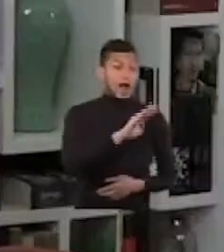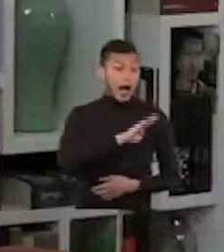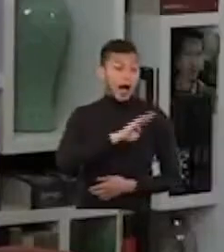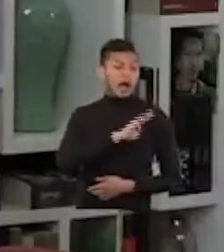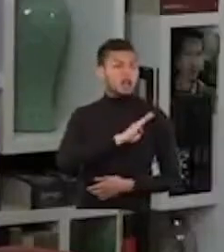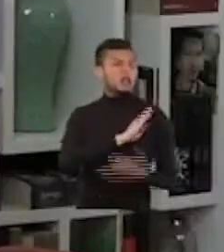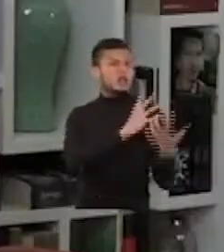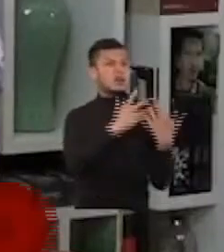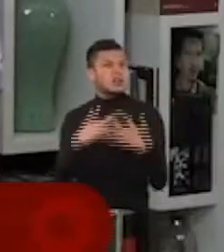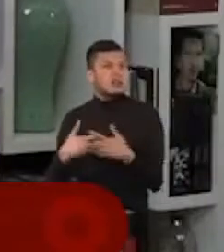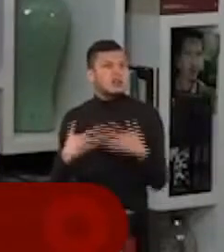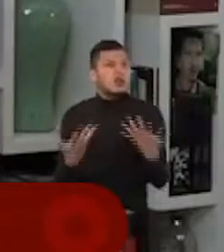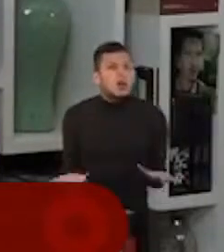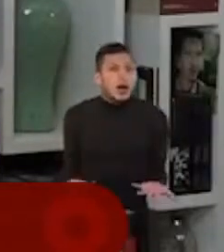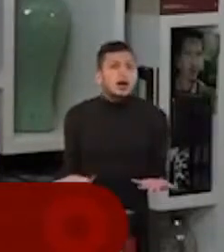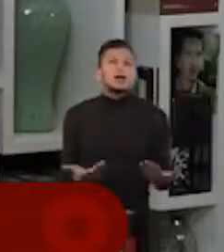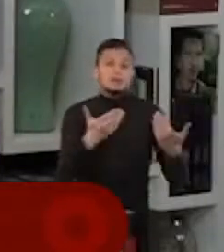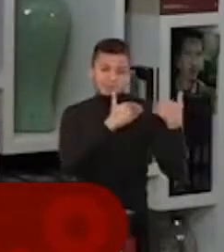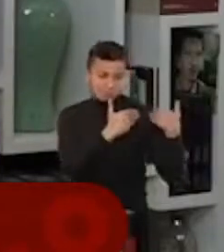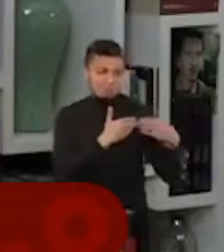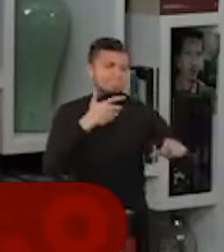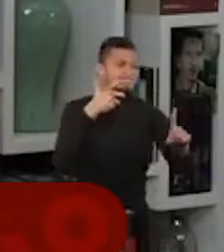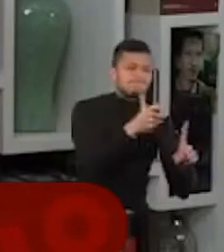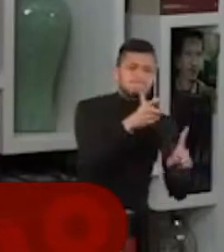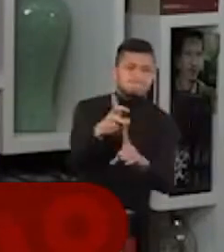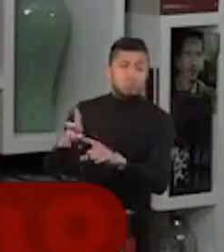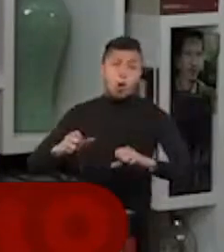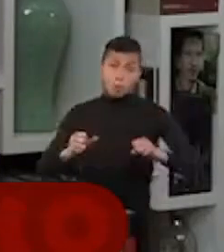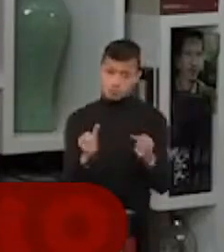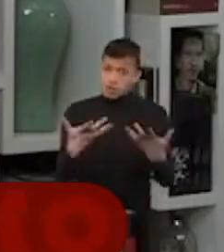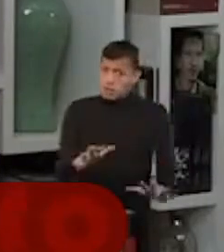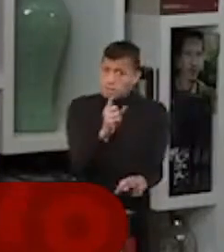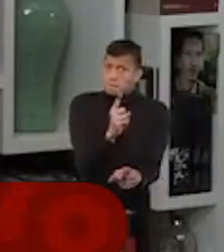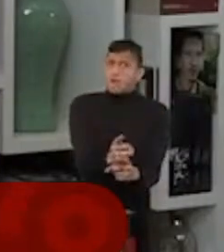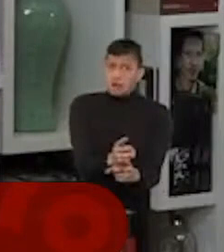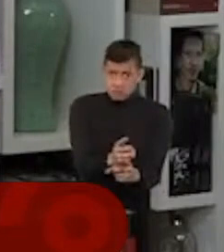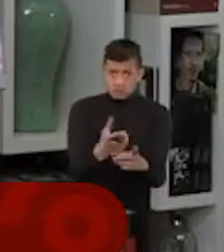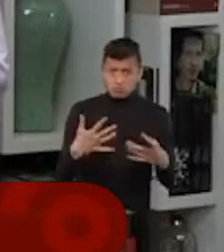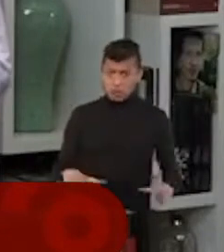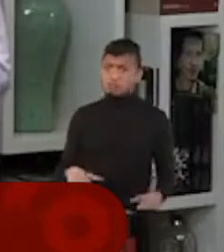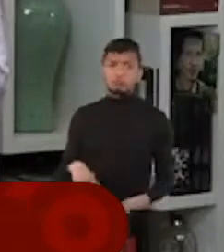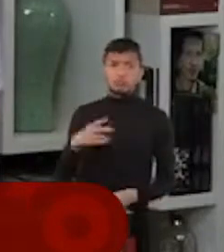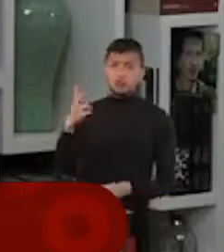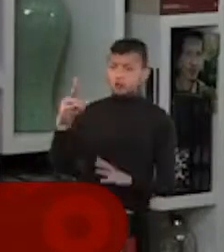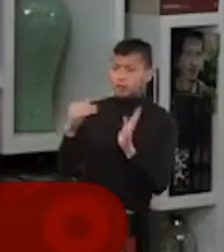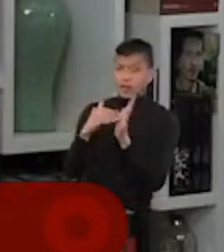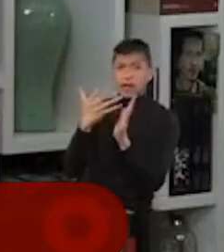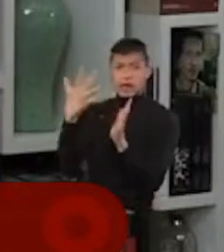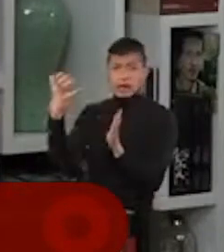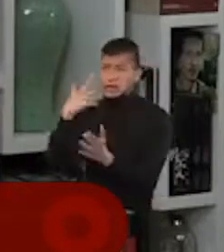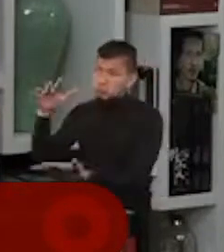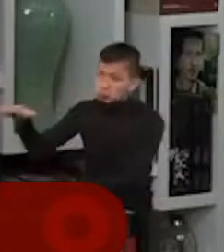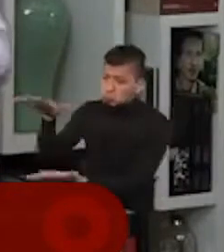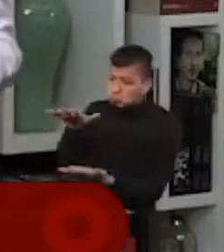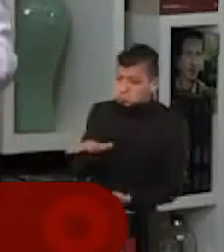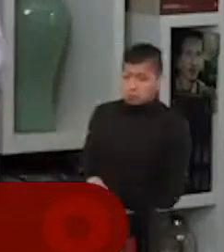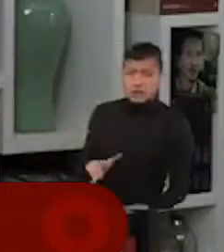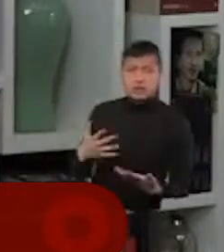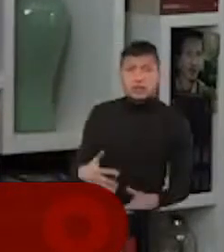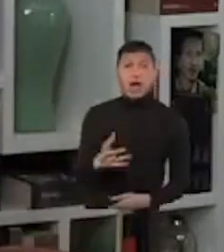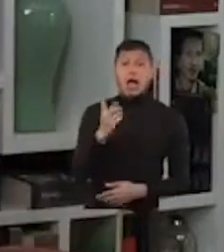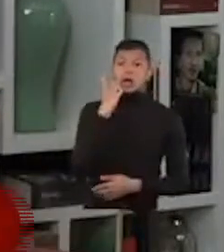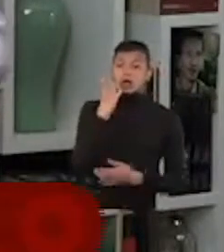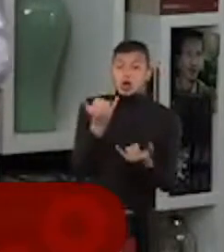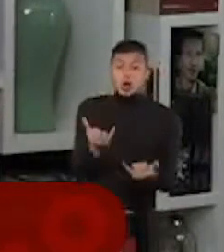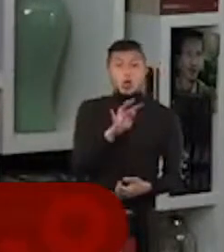Bogotá cumplió, le entregaron 12.582 dosis para su personal de primera línea y en 48 horas, ayer y